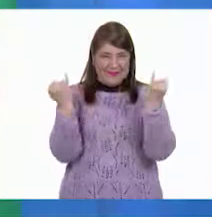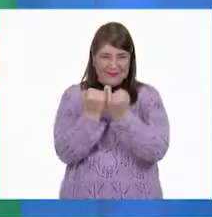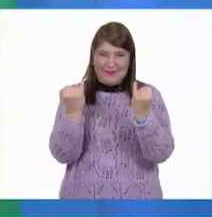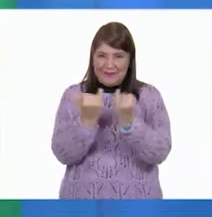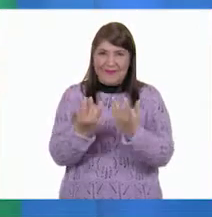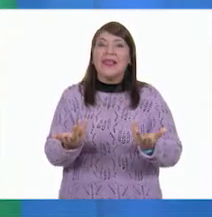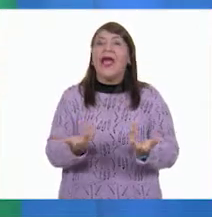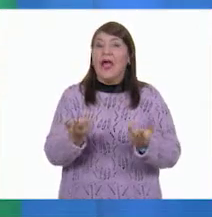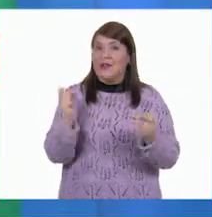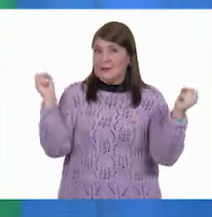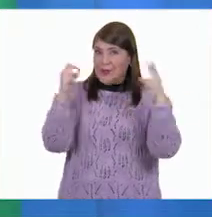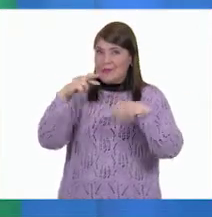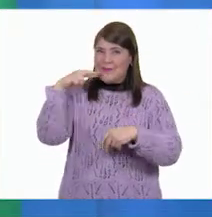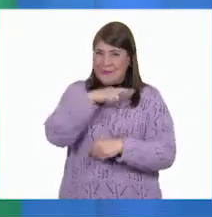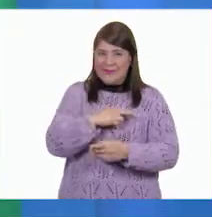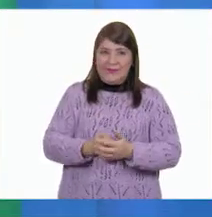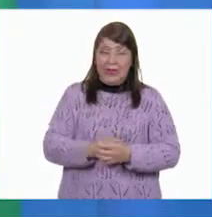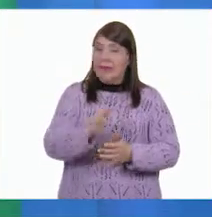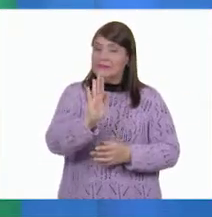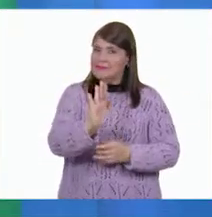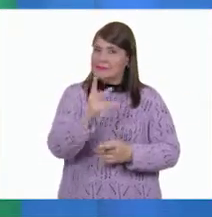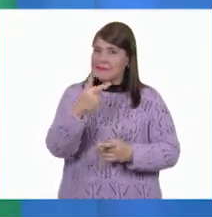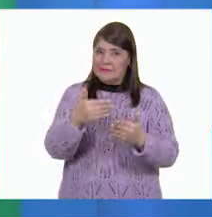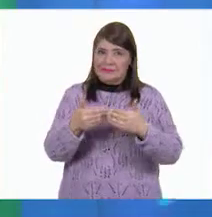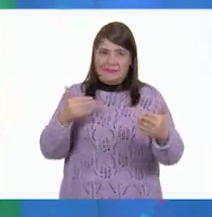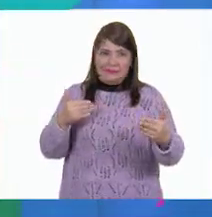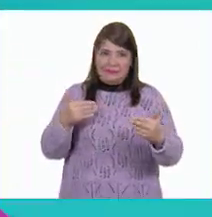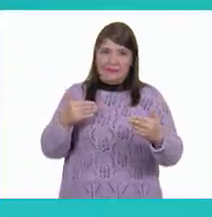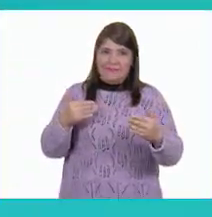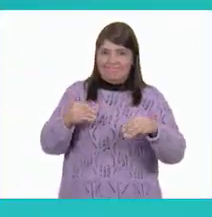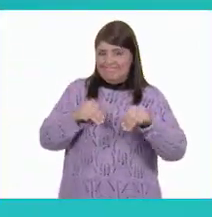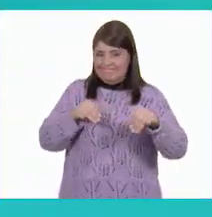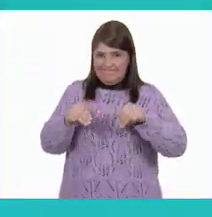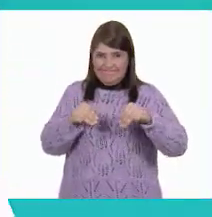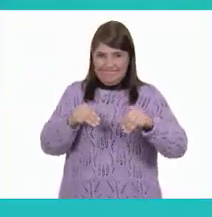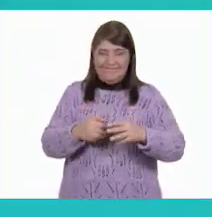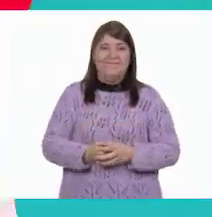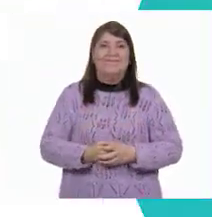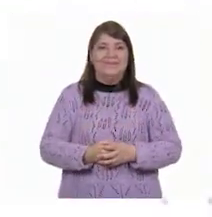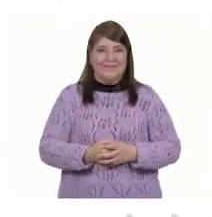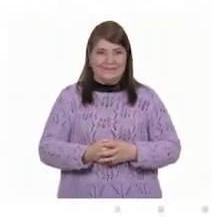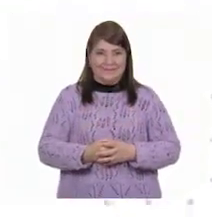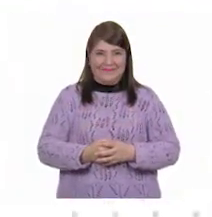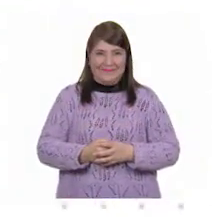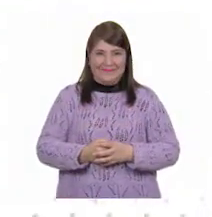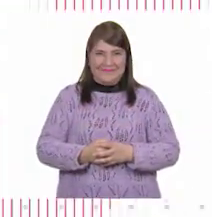Nos vemos hasta la próxima. Pero antes, vamos a movernos un poco.